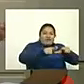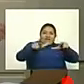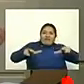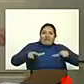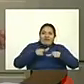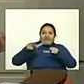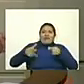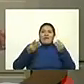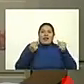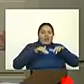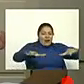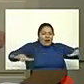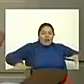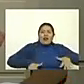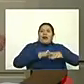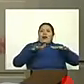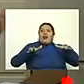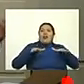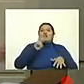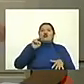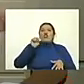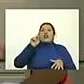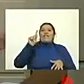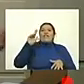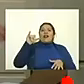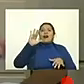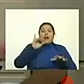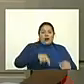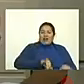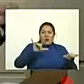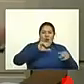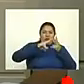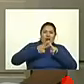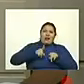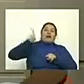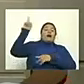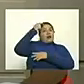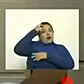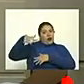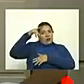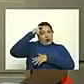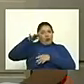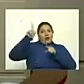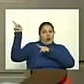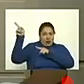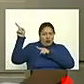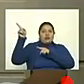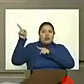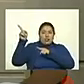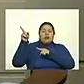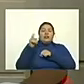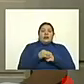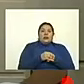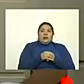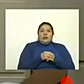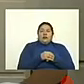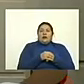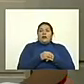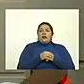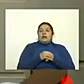franca en Cartagena, y los socios de esa zona franca son varios ciudadanos costeños, entre ellos